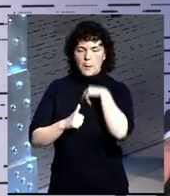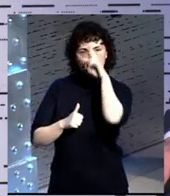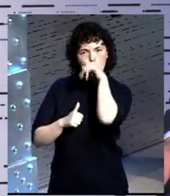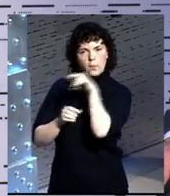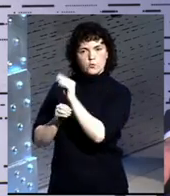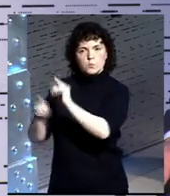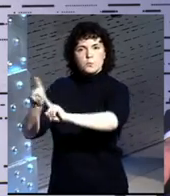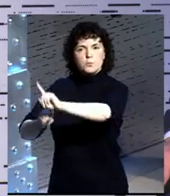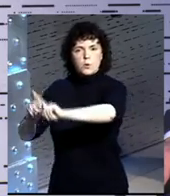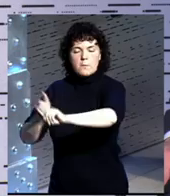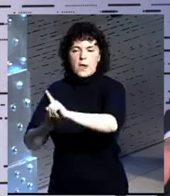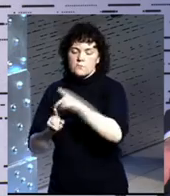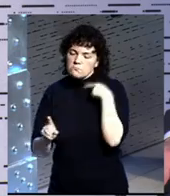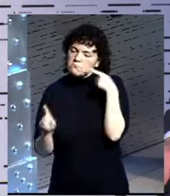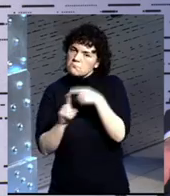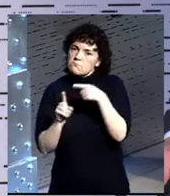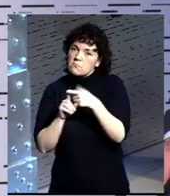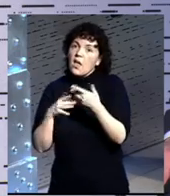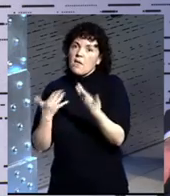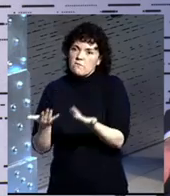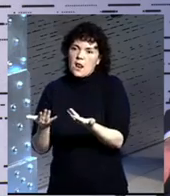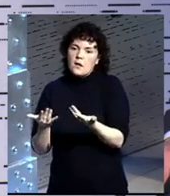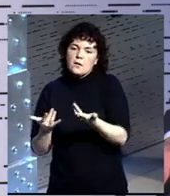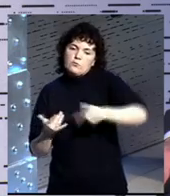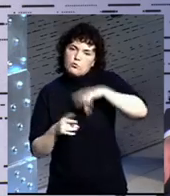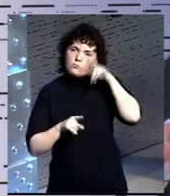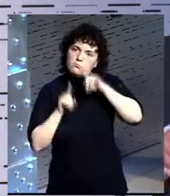nuestra obsesión, evidentemente no hay quien no la tenga.